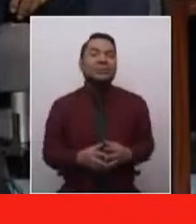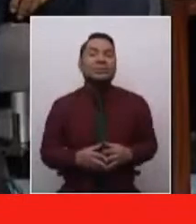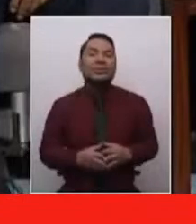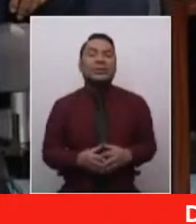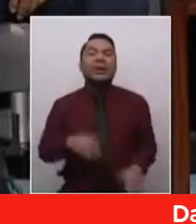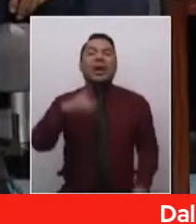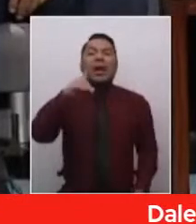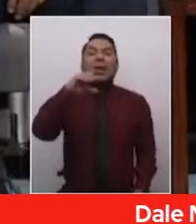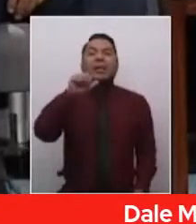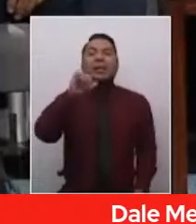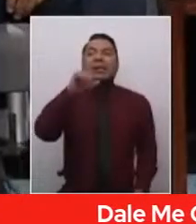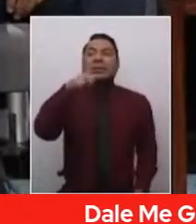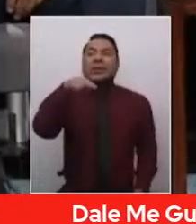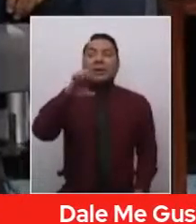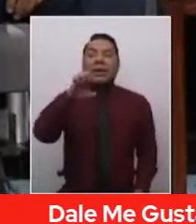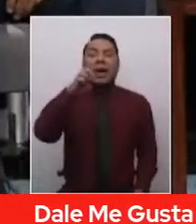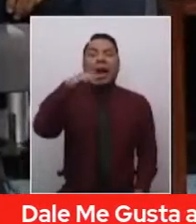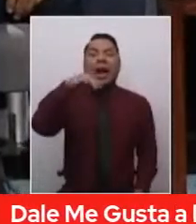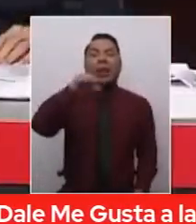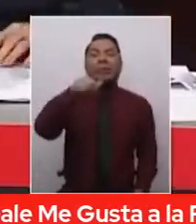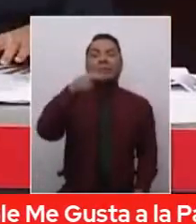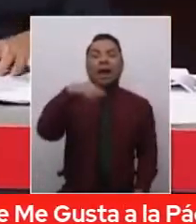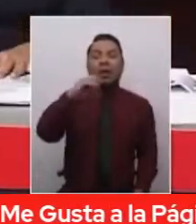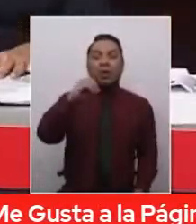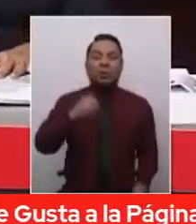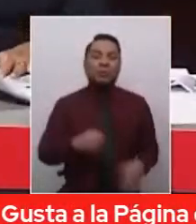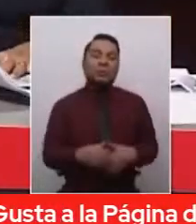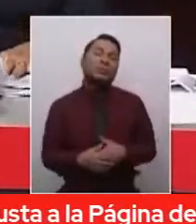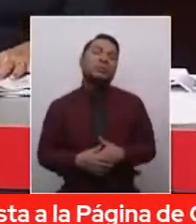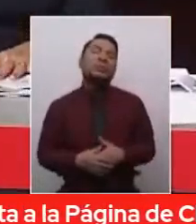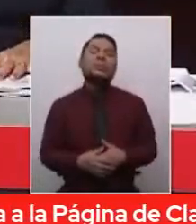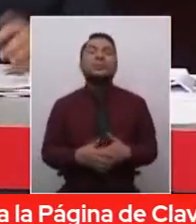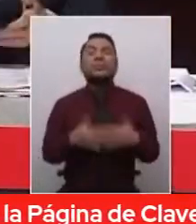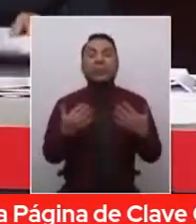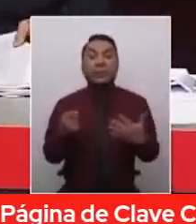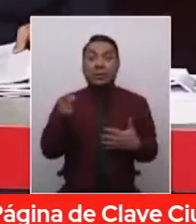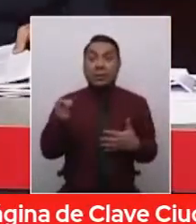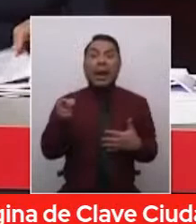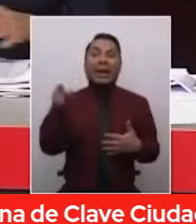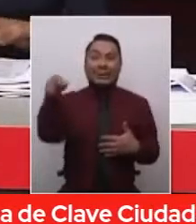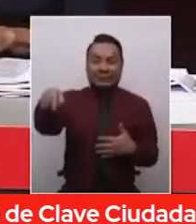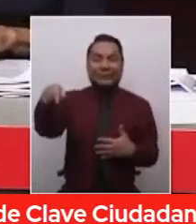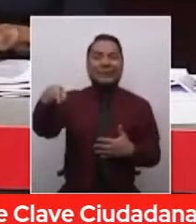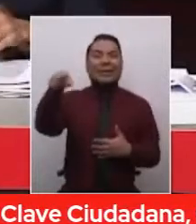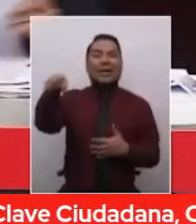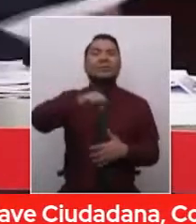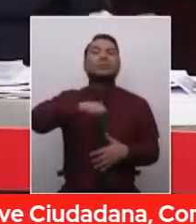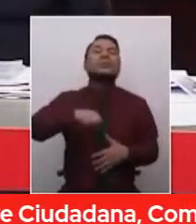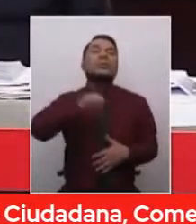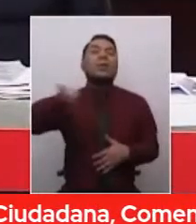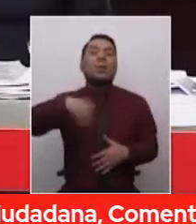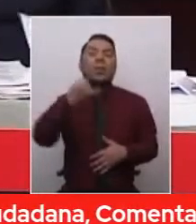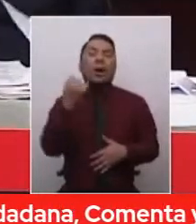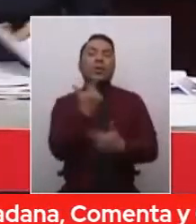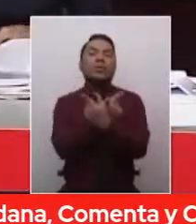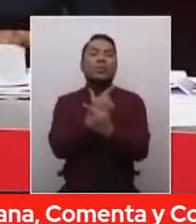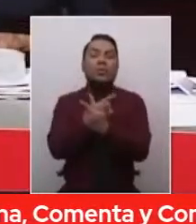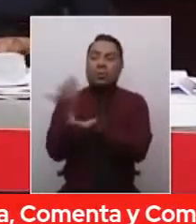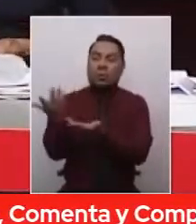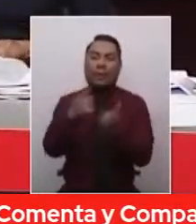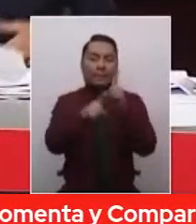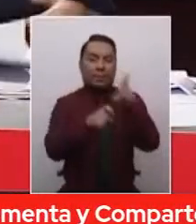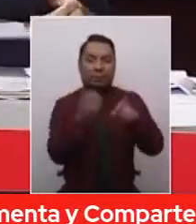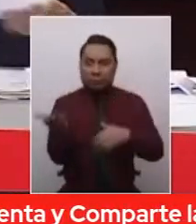Dayan Manco Julca. Dayana Manco Julca está entre nosotros, ella es de San Juan del Lurigancho y quiere hacerle la siguiente